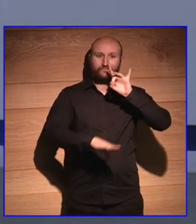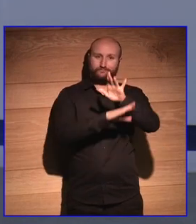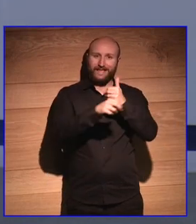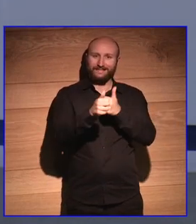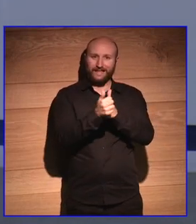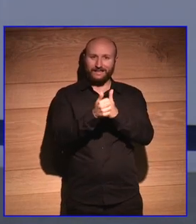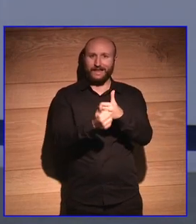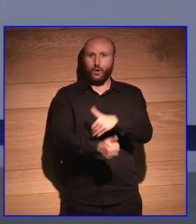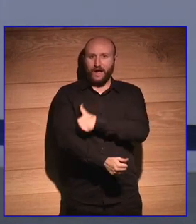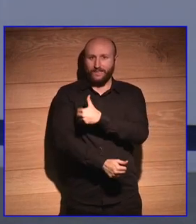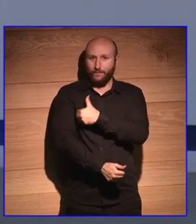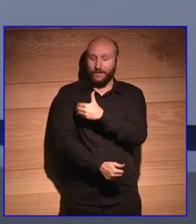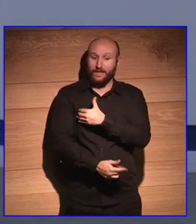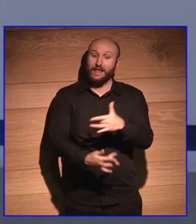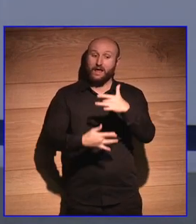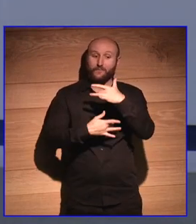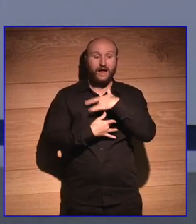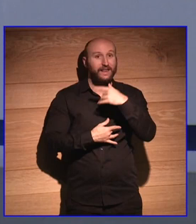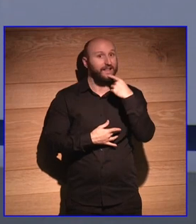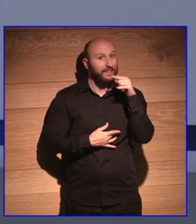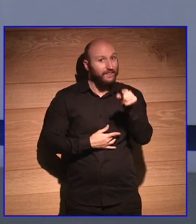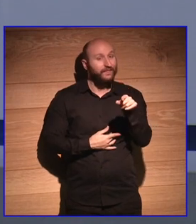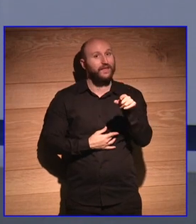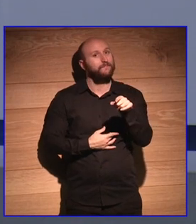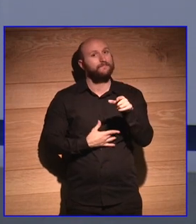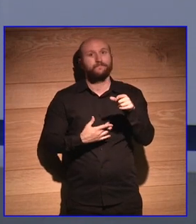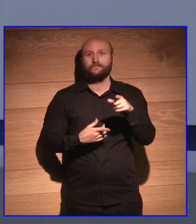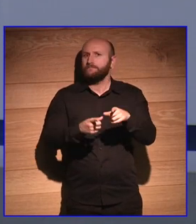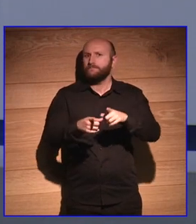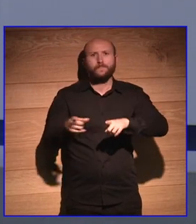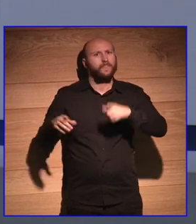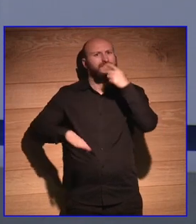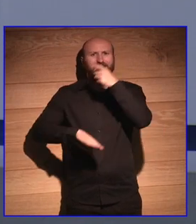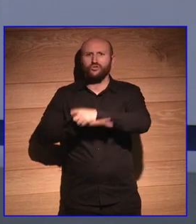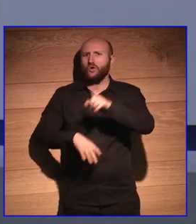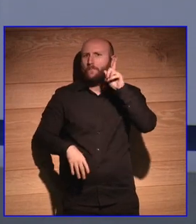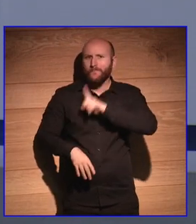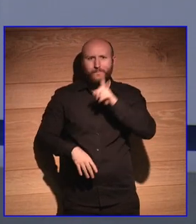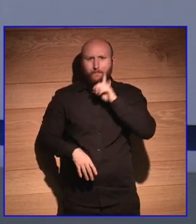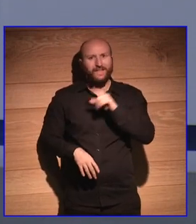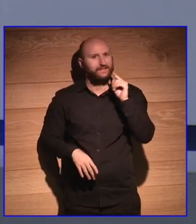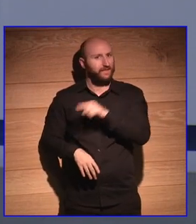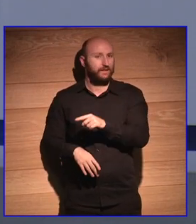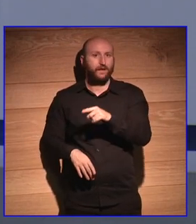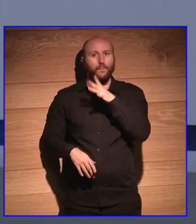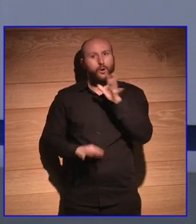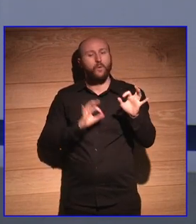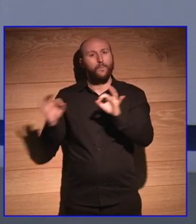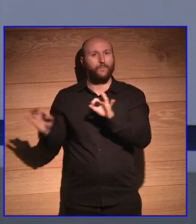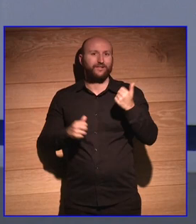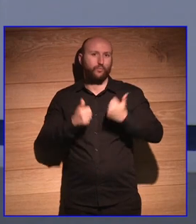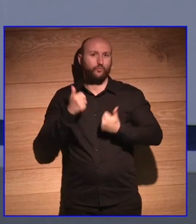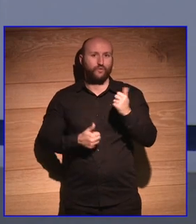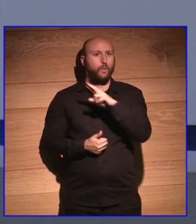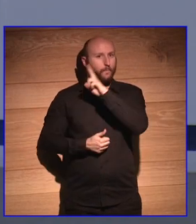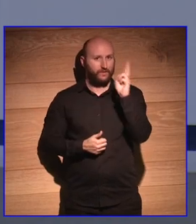la cadam de la academia maría le confiesa a éste que está mintiendo al director de la academia porque en realidad está preparando unas oposiciones en